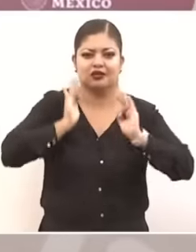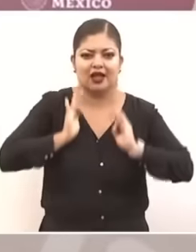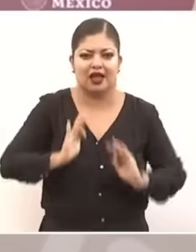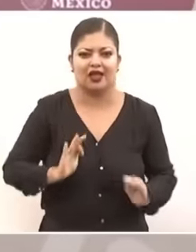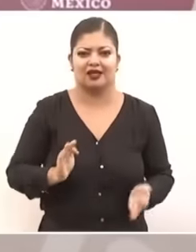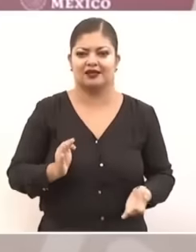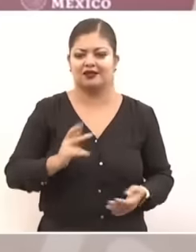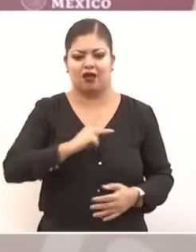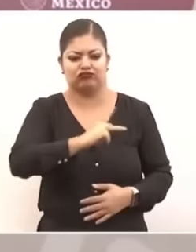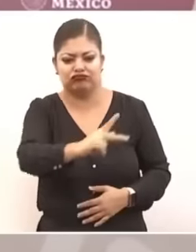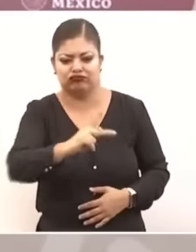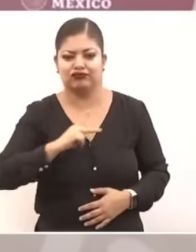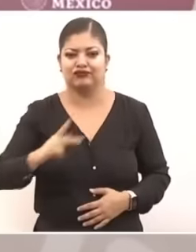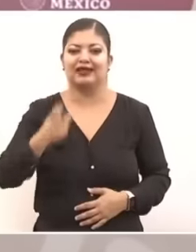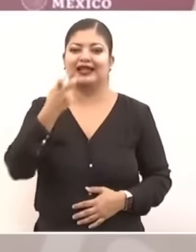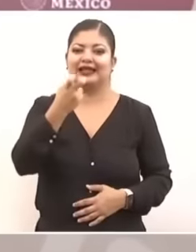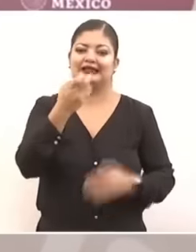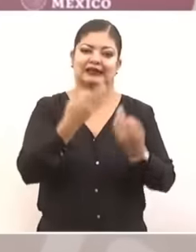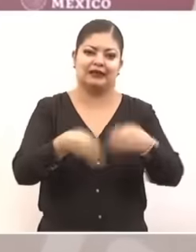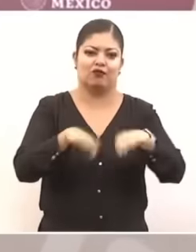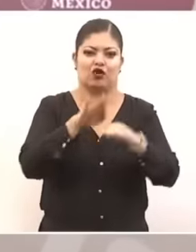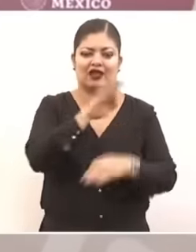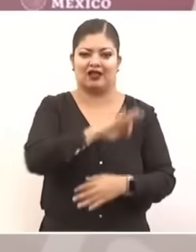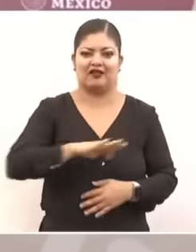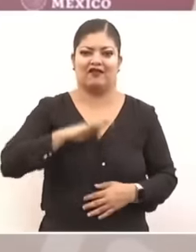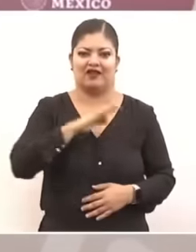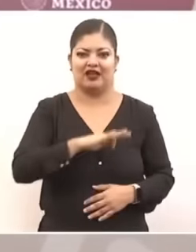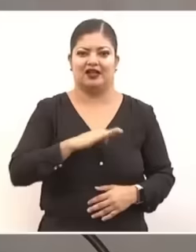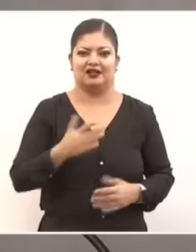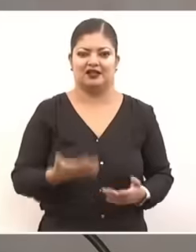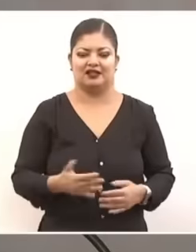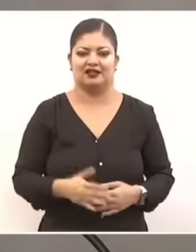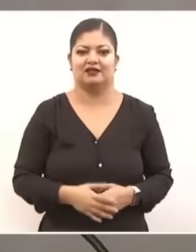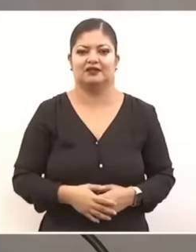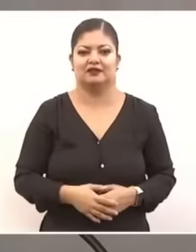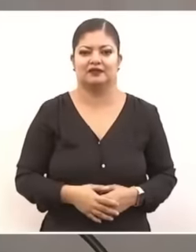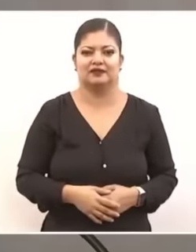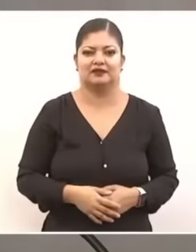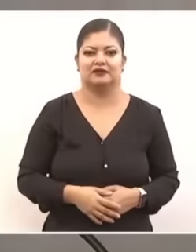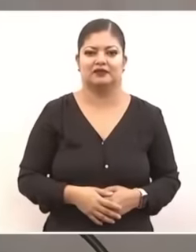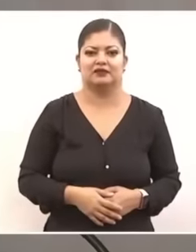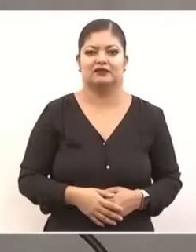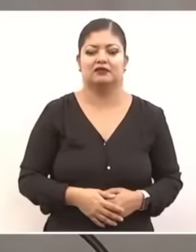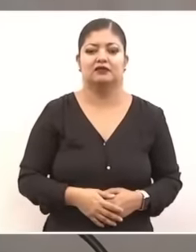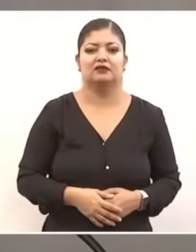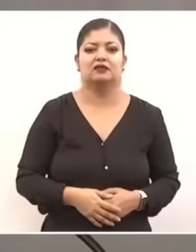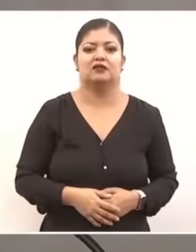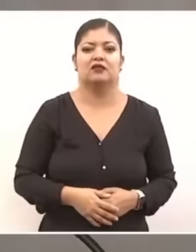el prójimo. Esa es la felicidad verdadera.